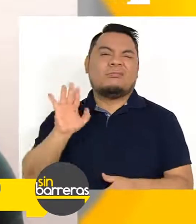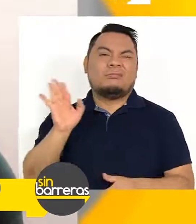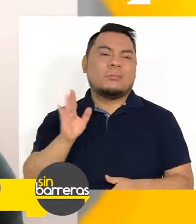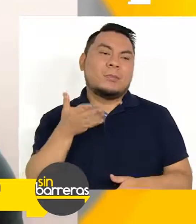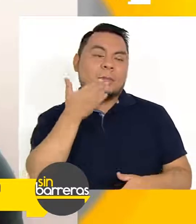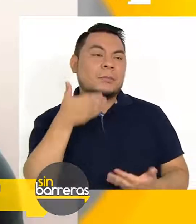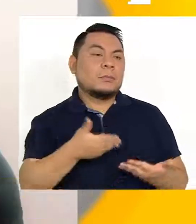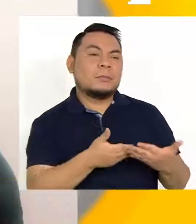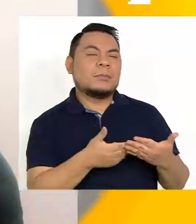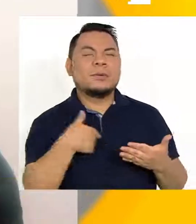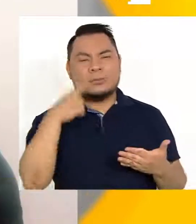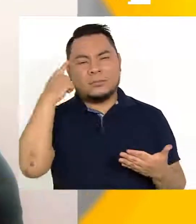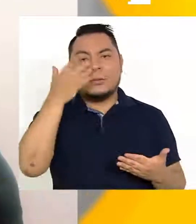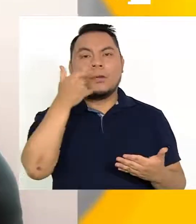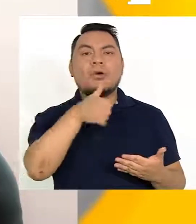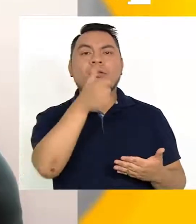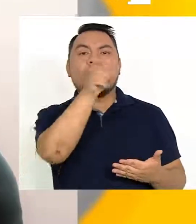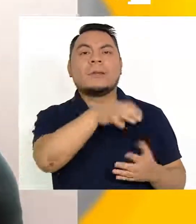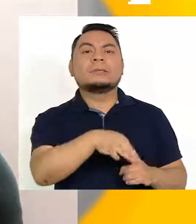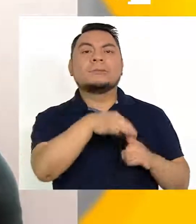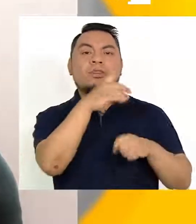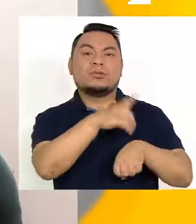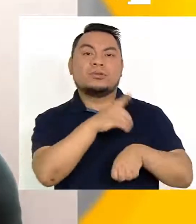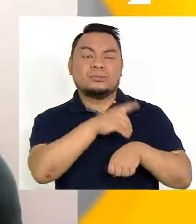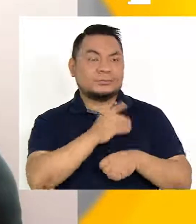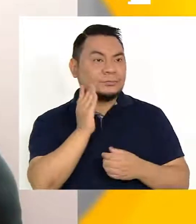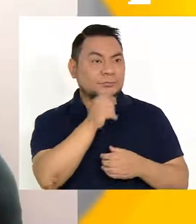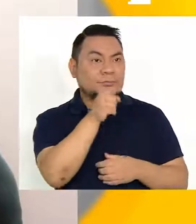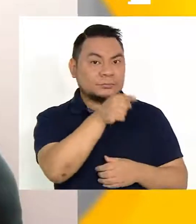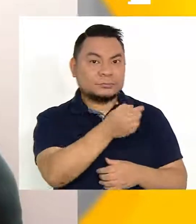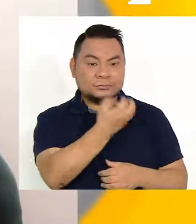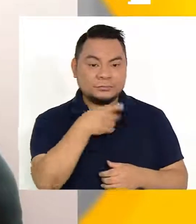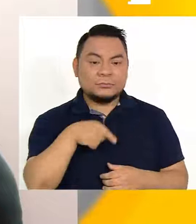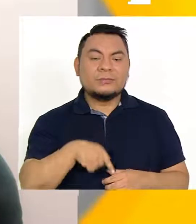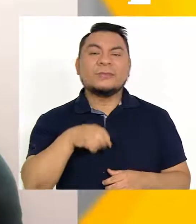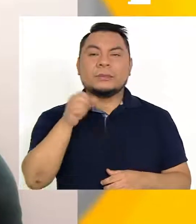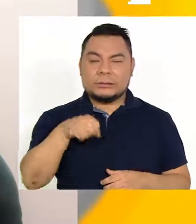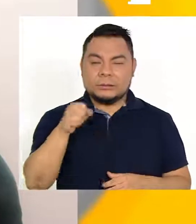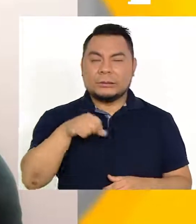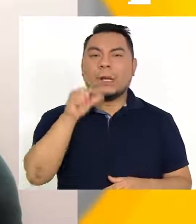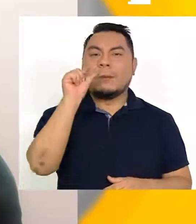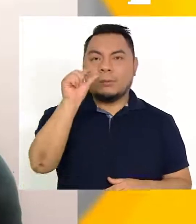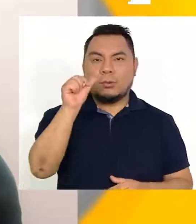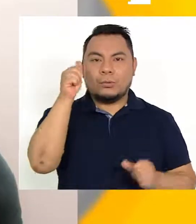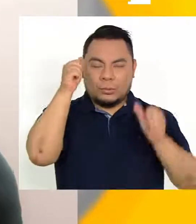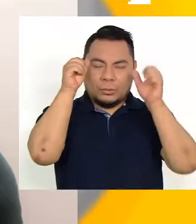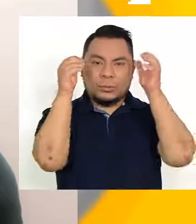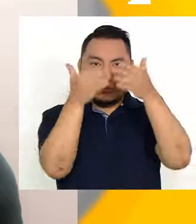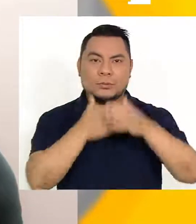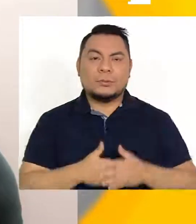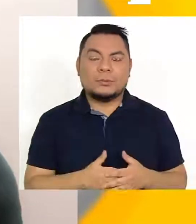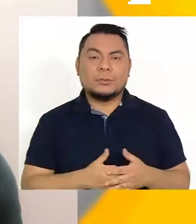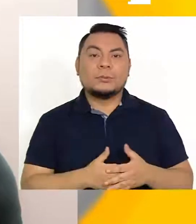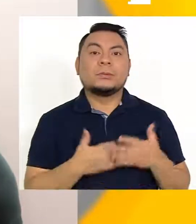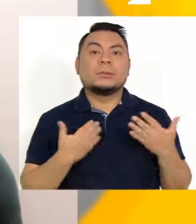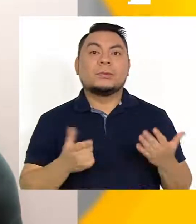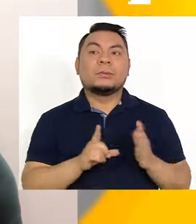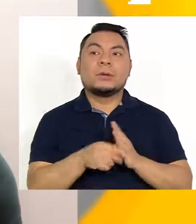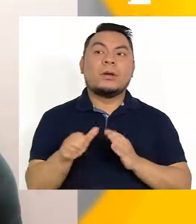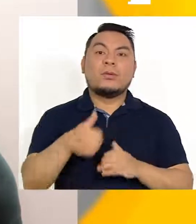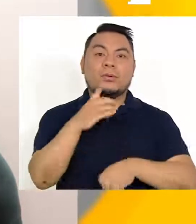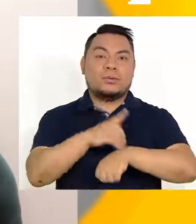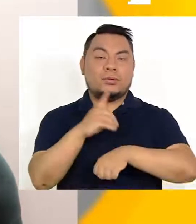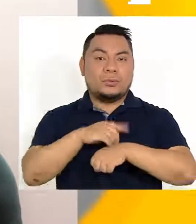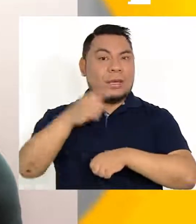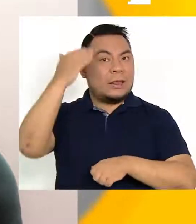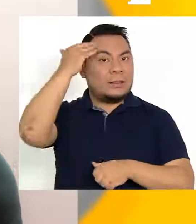pregunté a los terapistas y me dijeron que tenía rasgos. Lo llevé a un